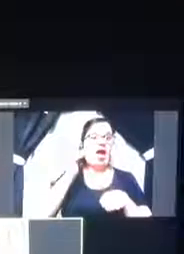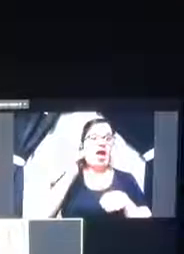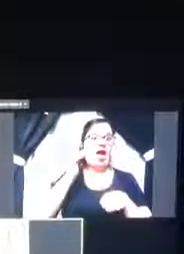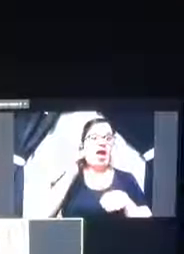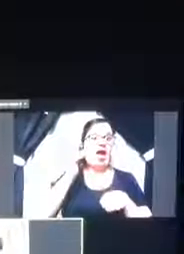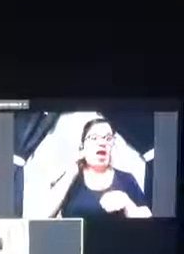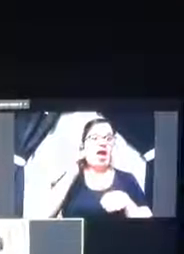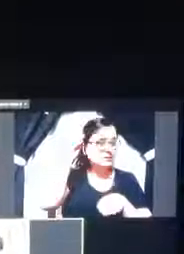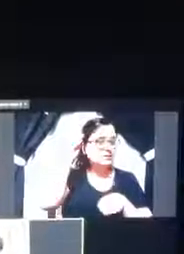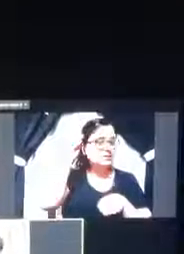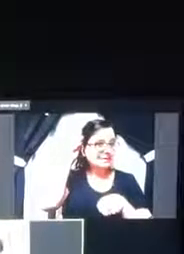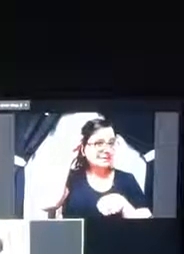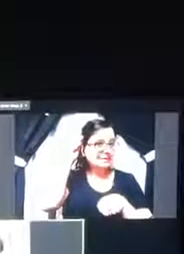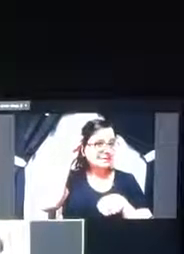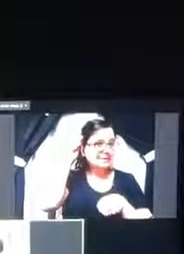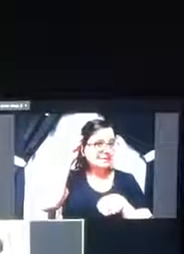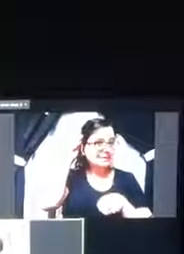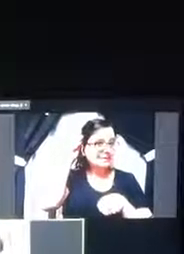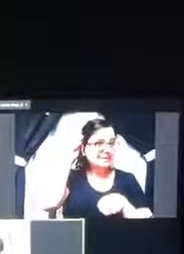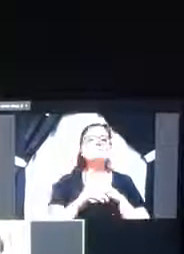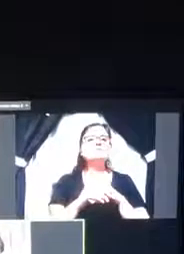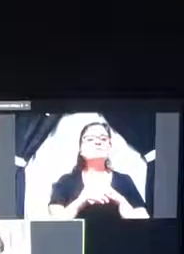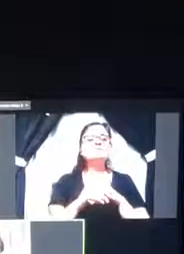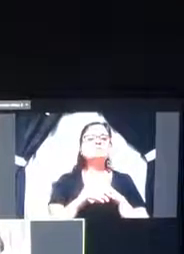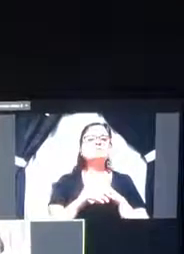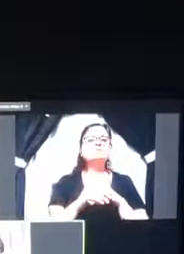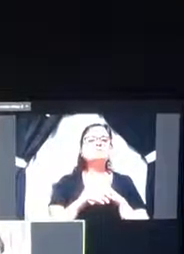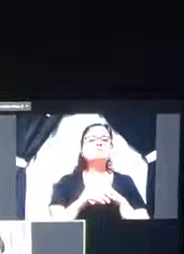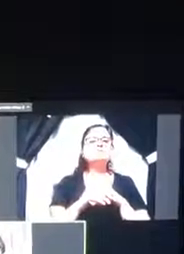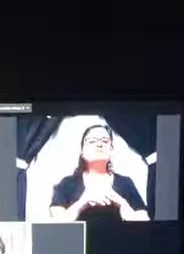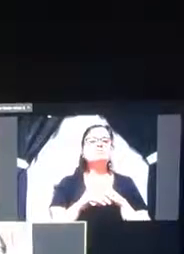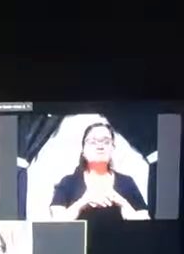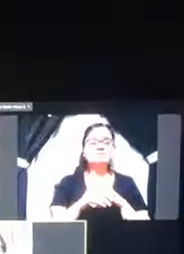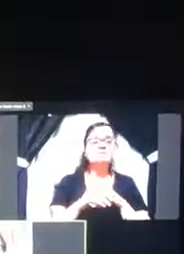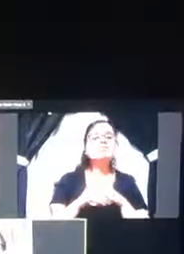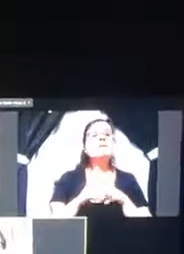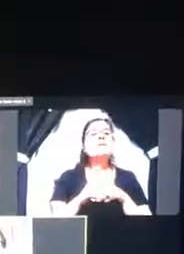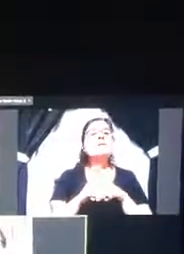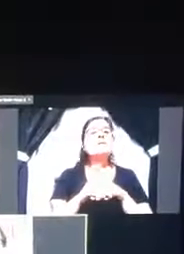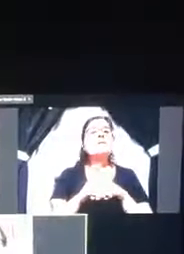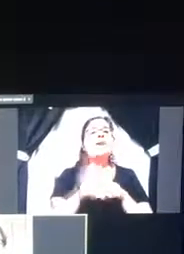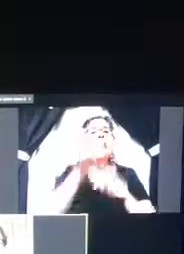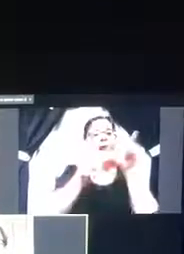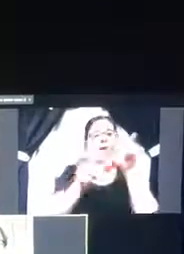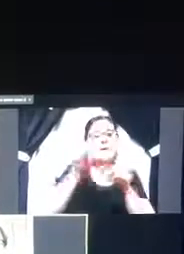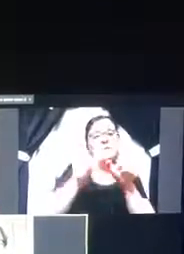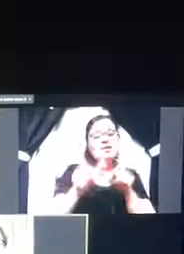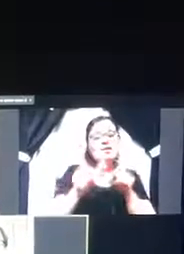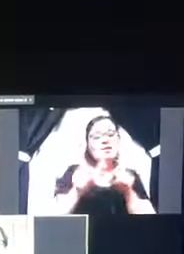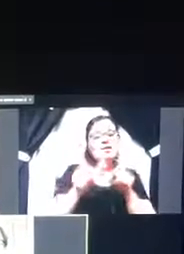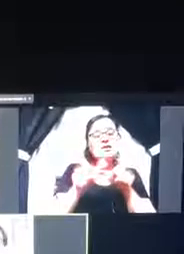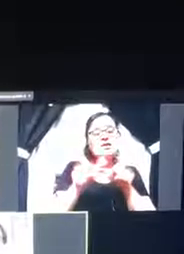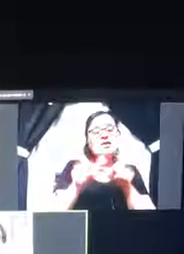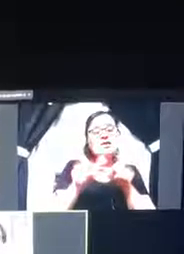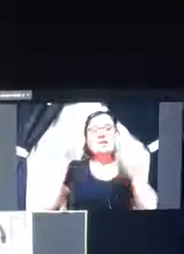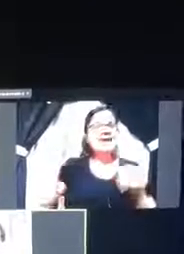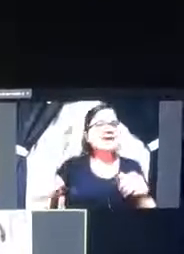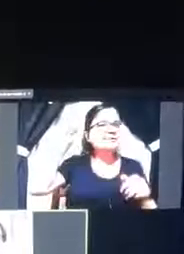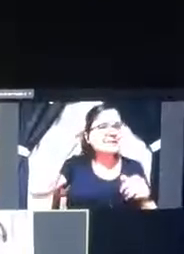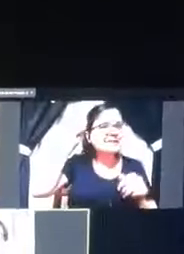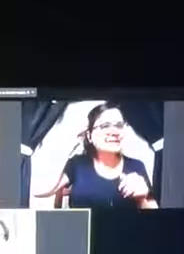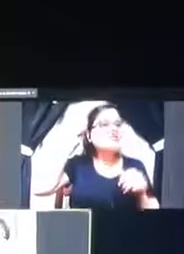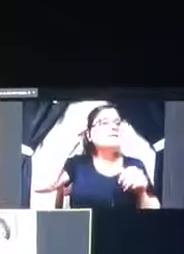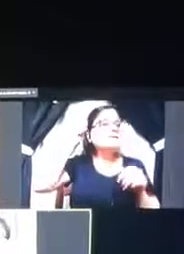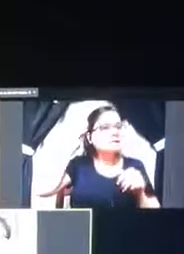adulta, cosa que dentro de lo que es el espectro de lo que se espera de un paciente que se implante en edad adulta,